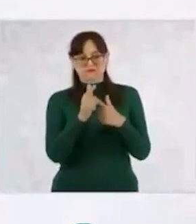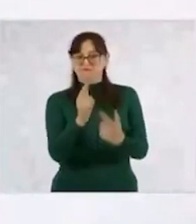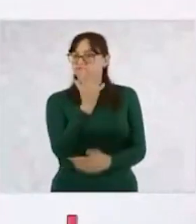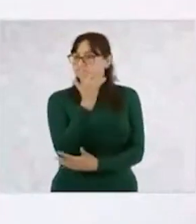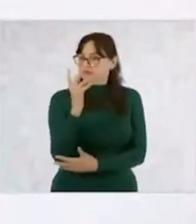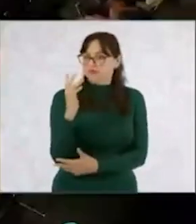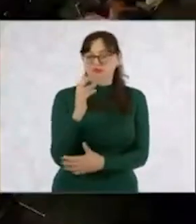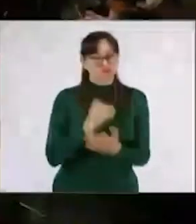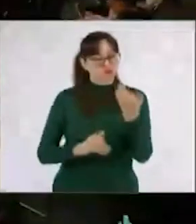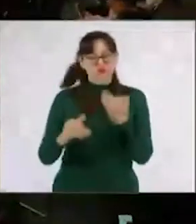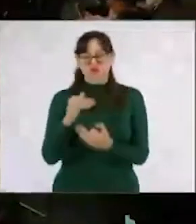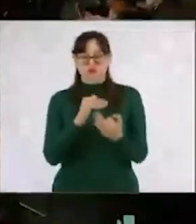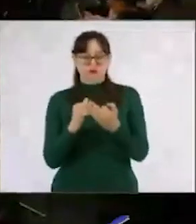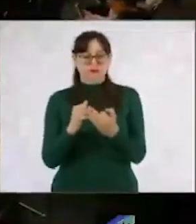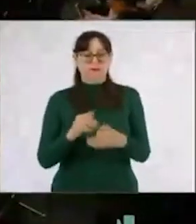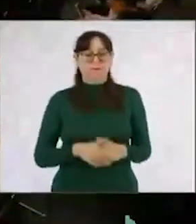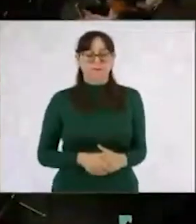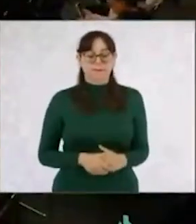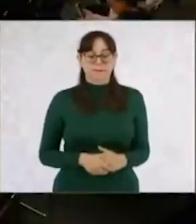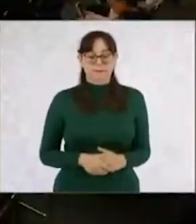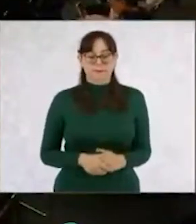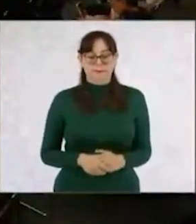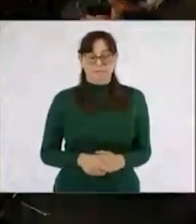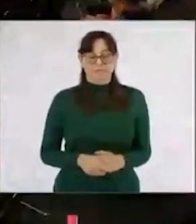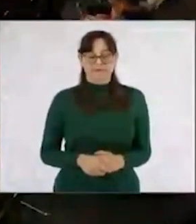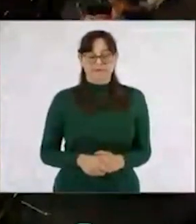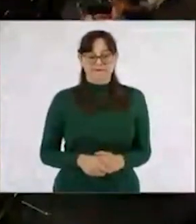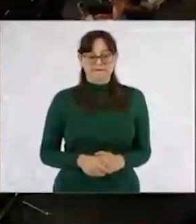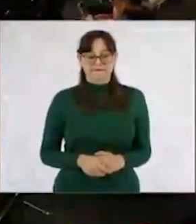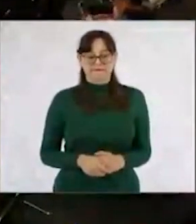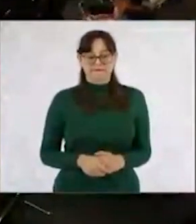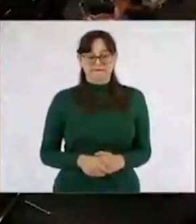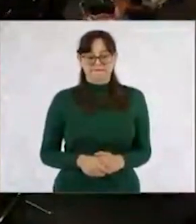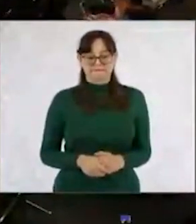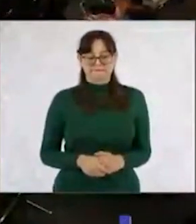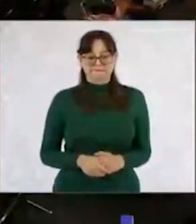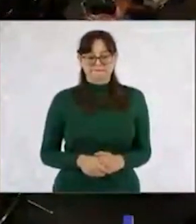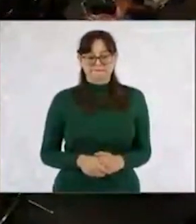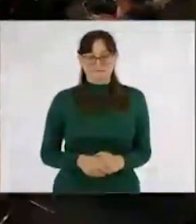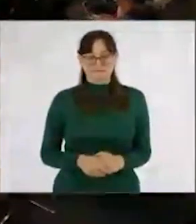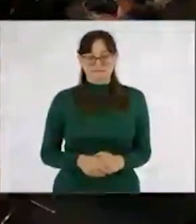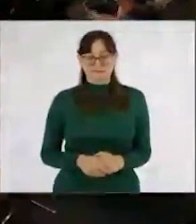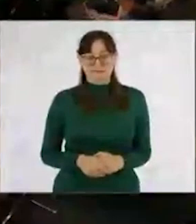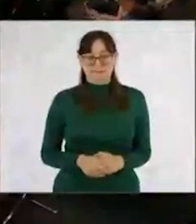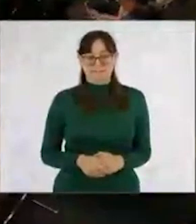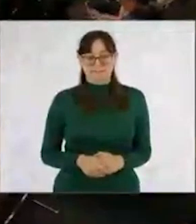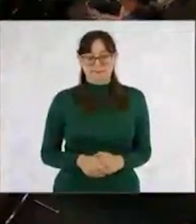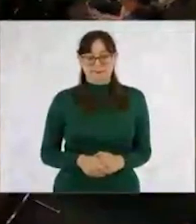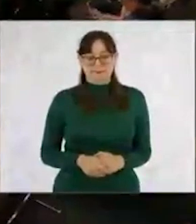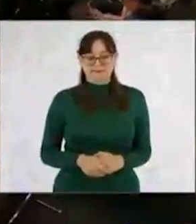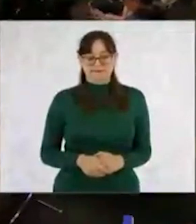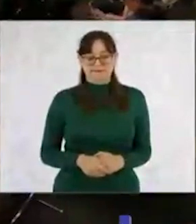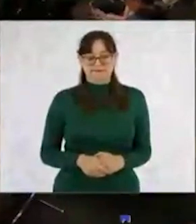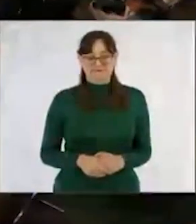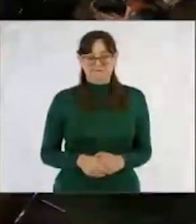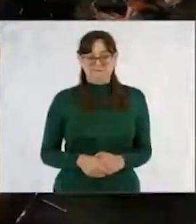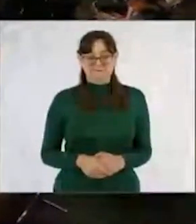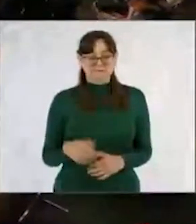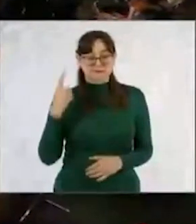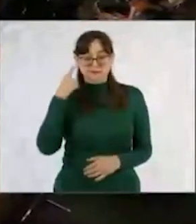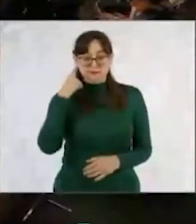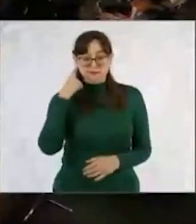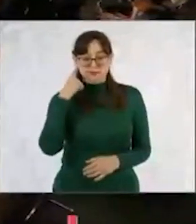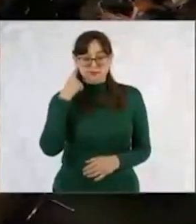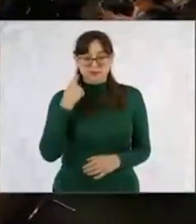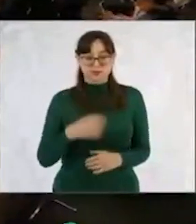representaría para Estados Unidos esta imposición de aranceles para las empresas norteamericanas que también se sitúan en nuestro país y por